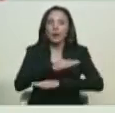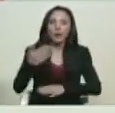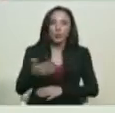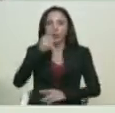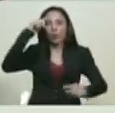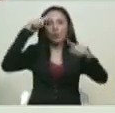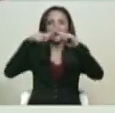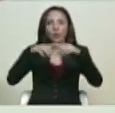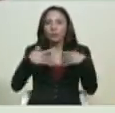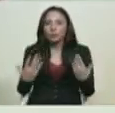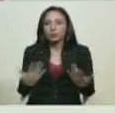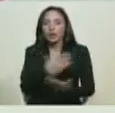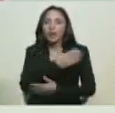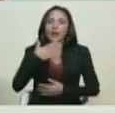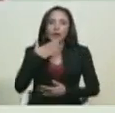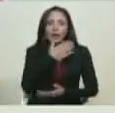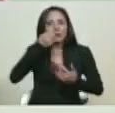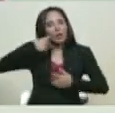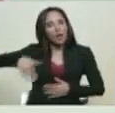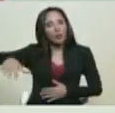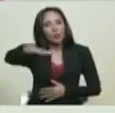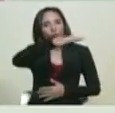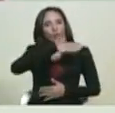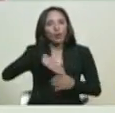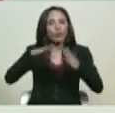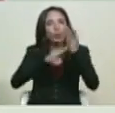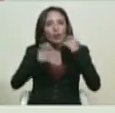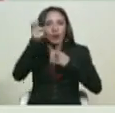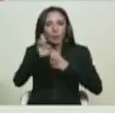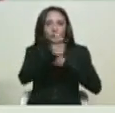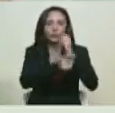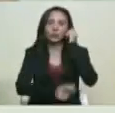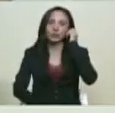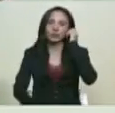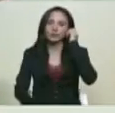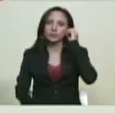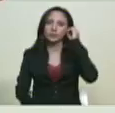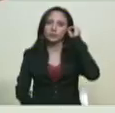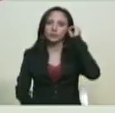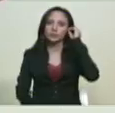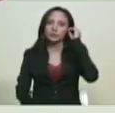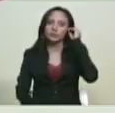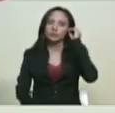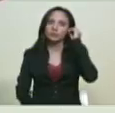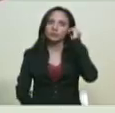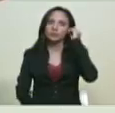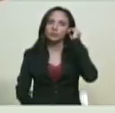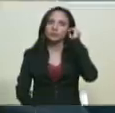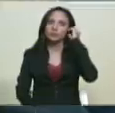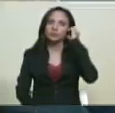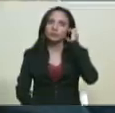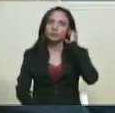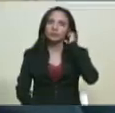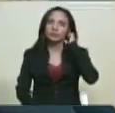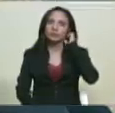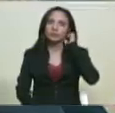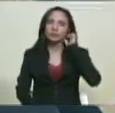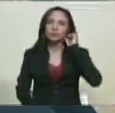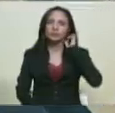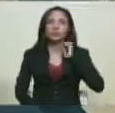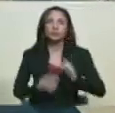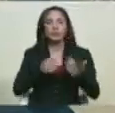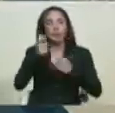muchas gracias al pueblo de Venezuela que salió a votar y salió a votar en paz.